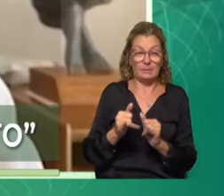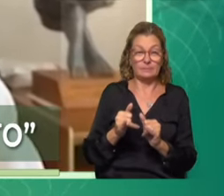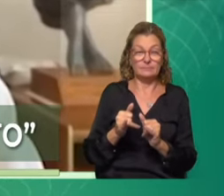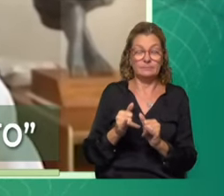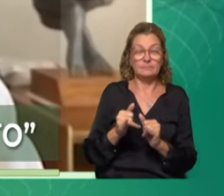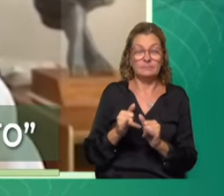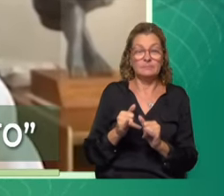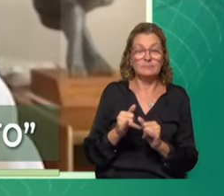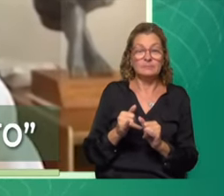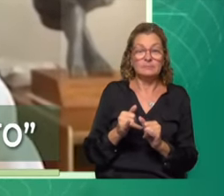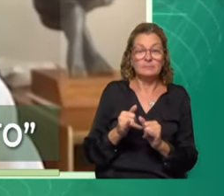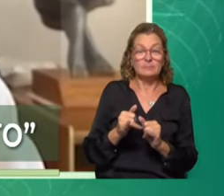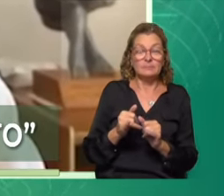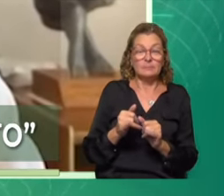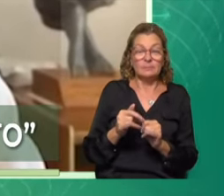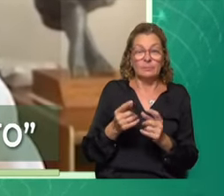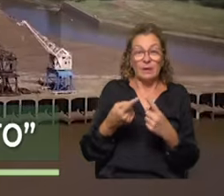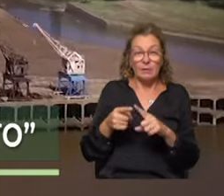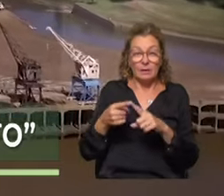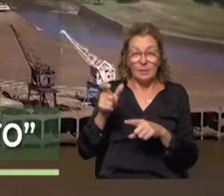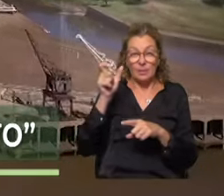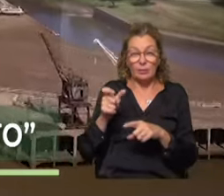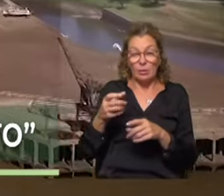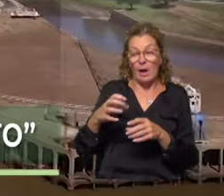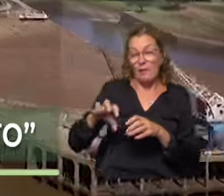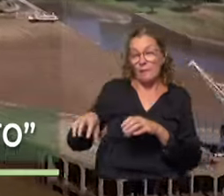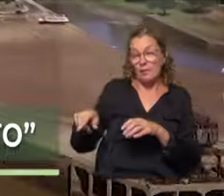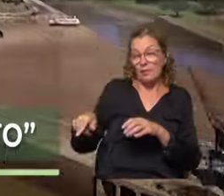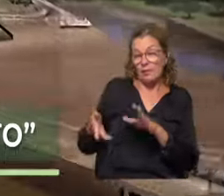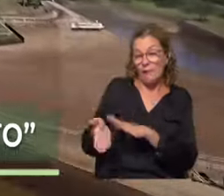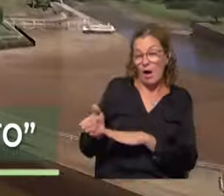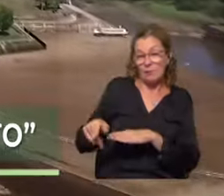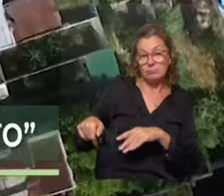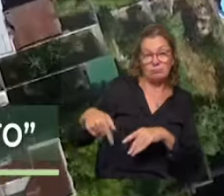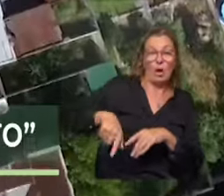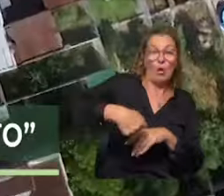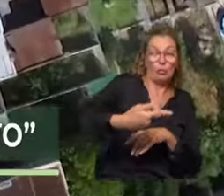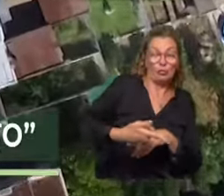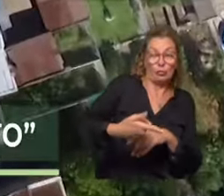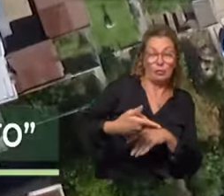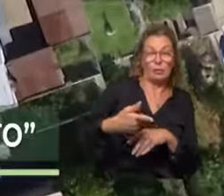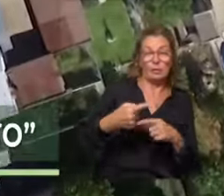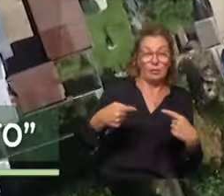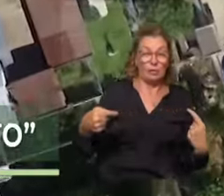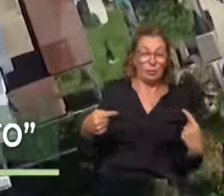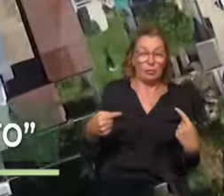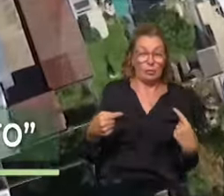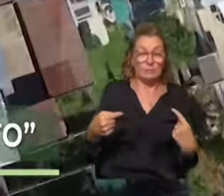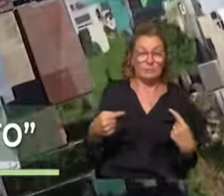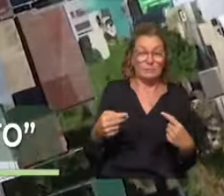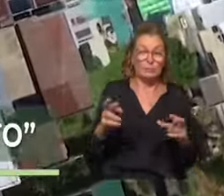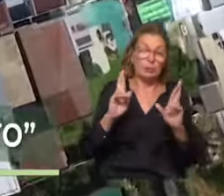que hay referentes que abandonan un sector, se van para otro, son de las cosas que suceden.